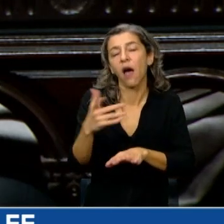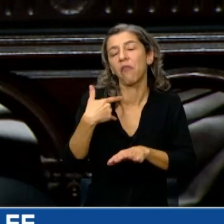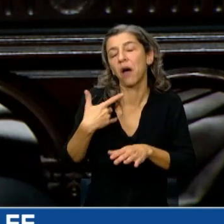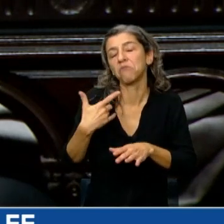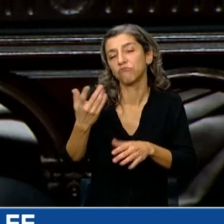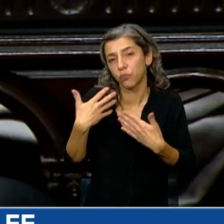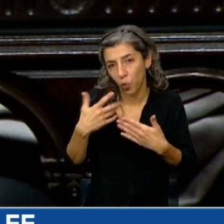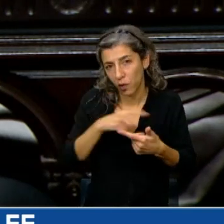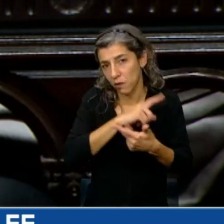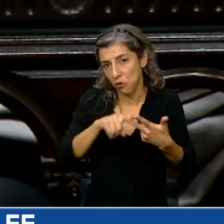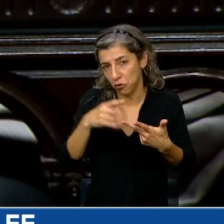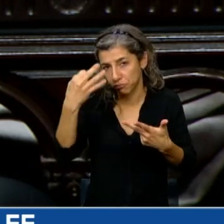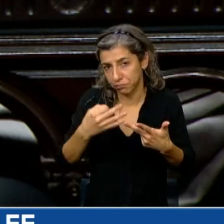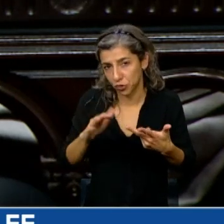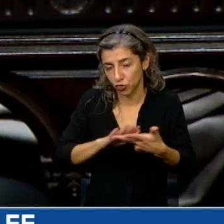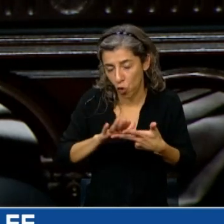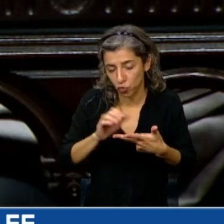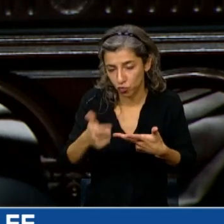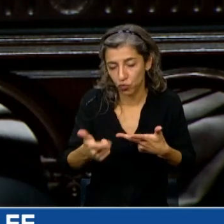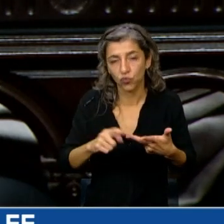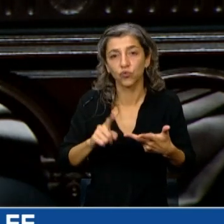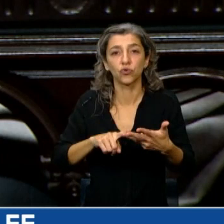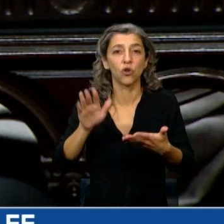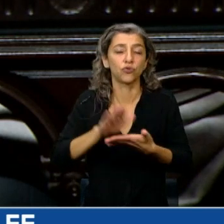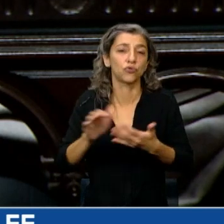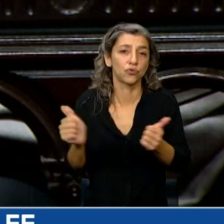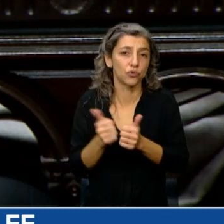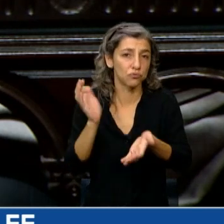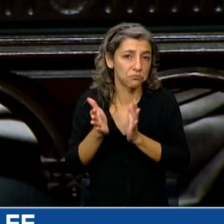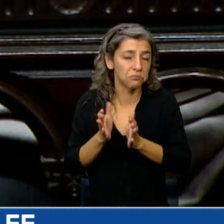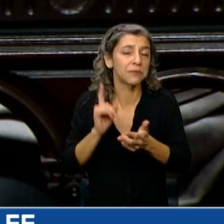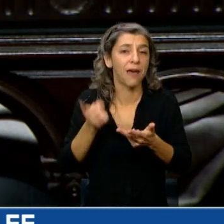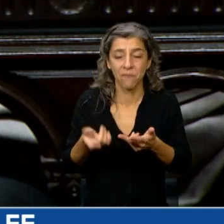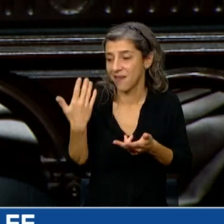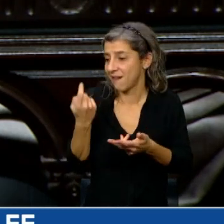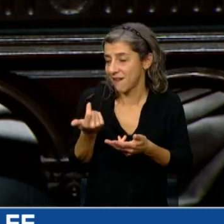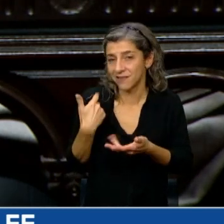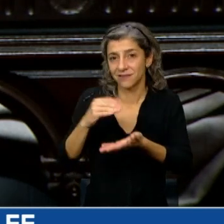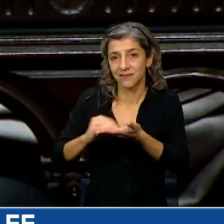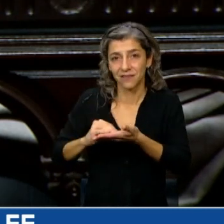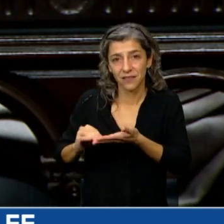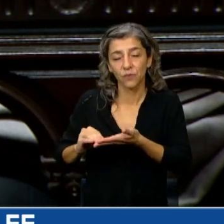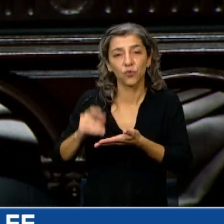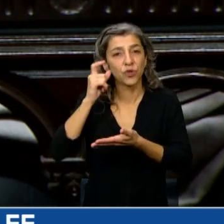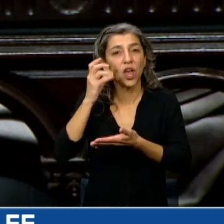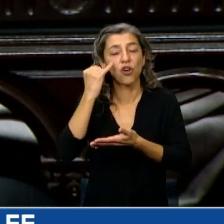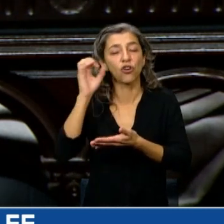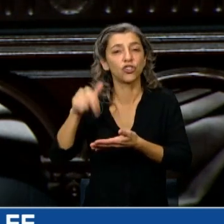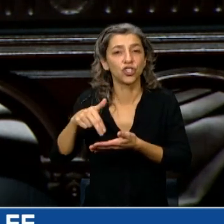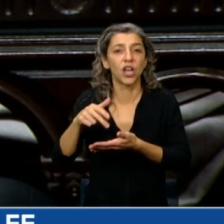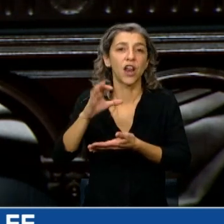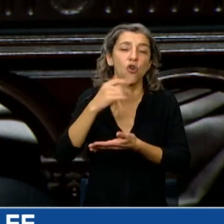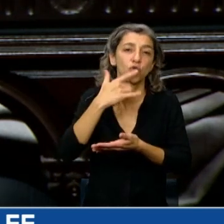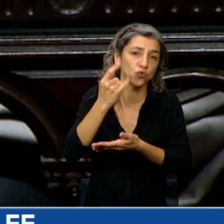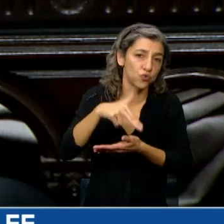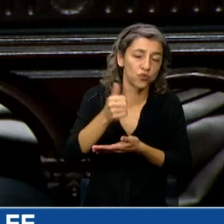de acompañamiento terapéutico, también me acerqué recién a los diputados Goyán y Osuna y